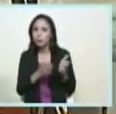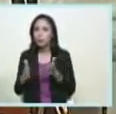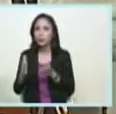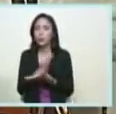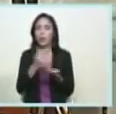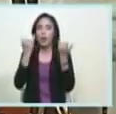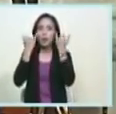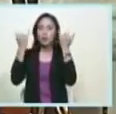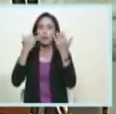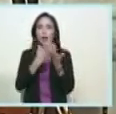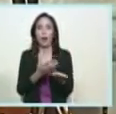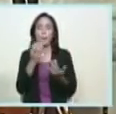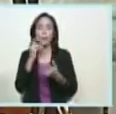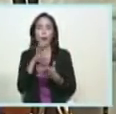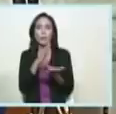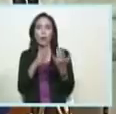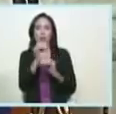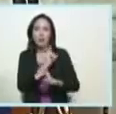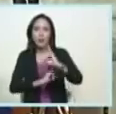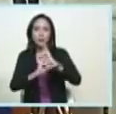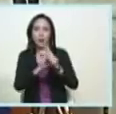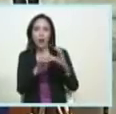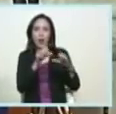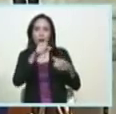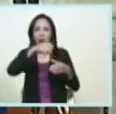fortalecer las reservas internacionales